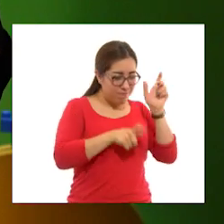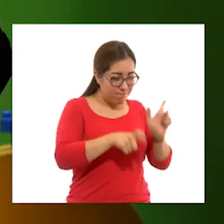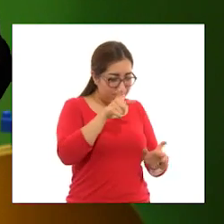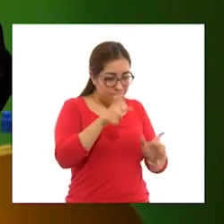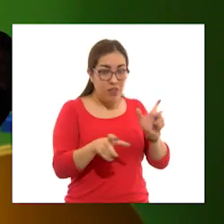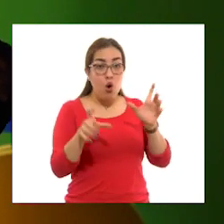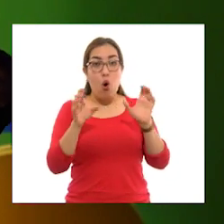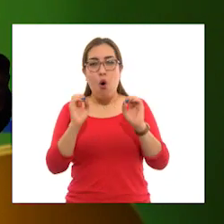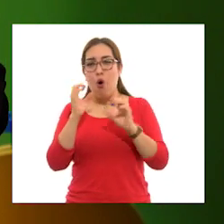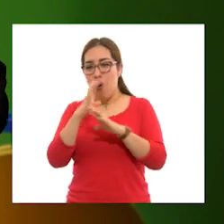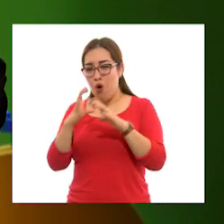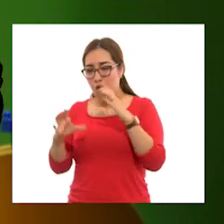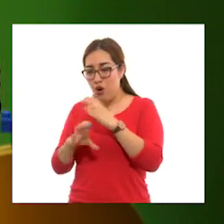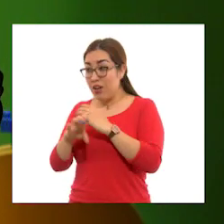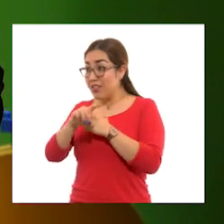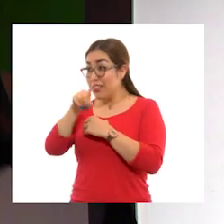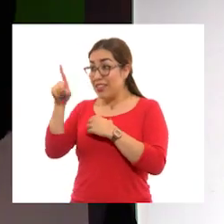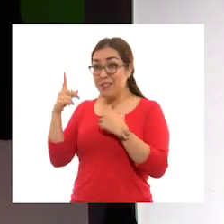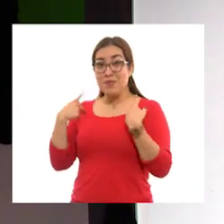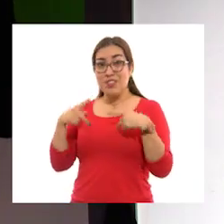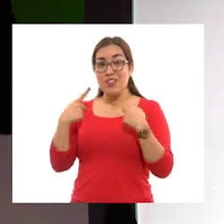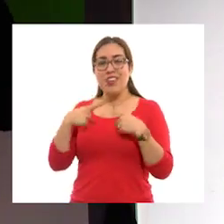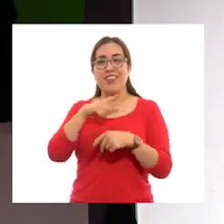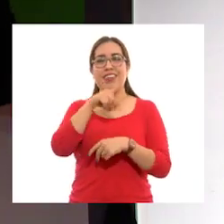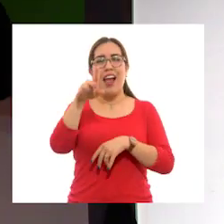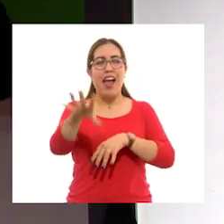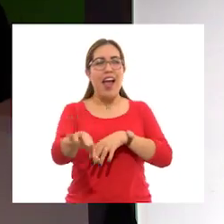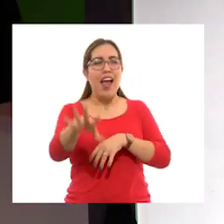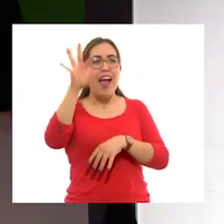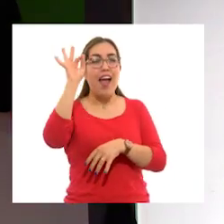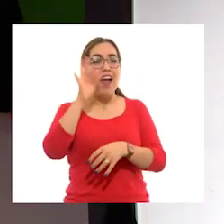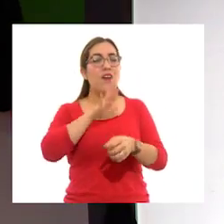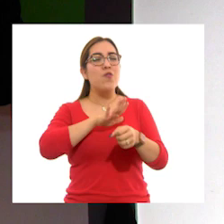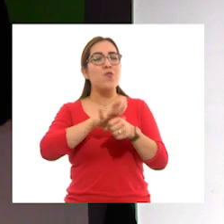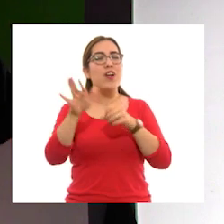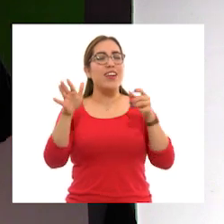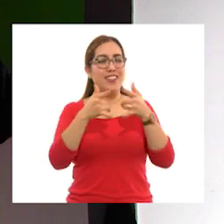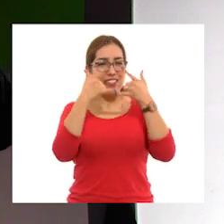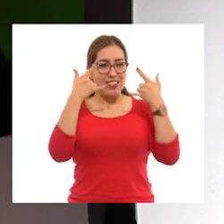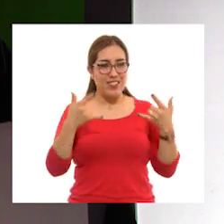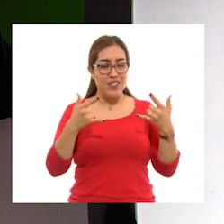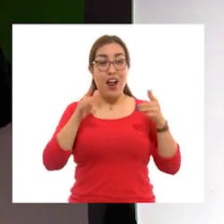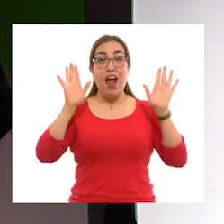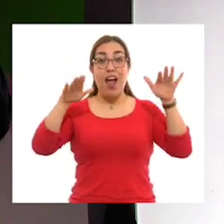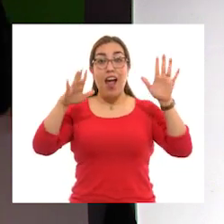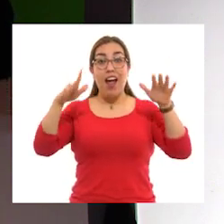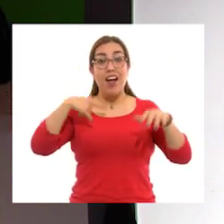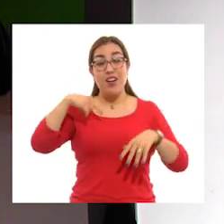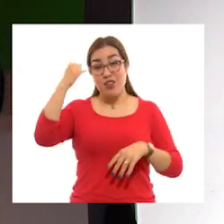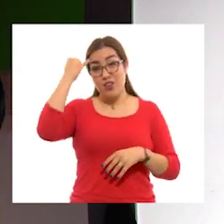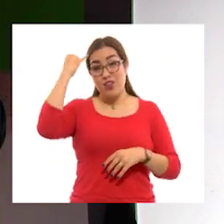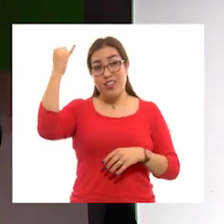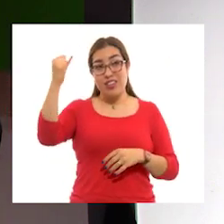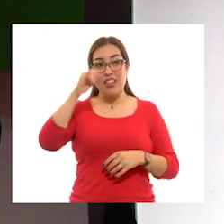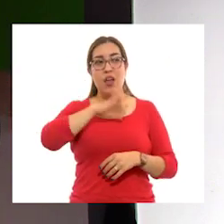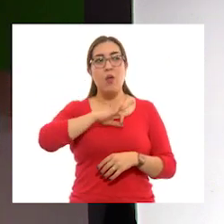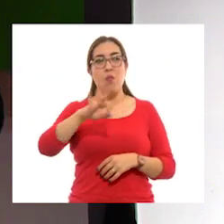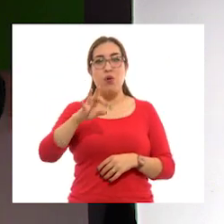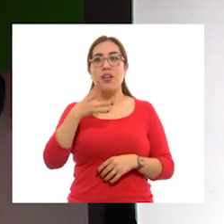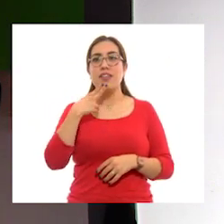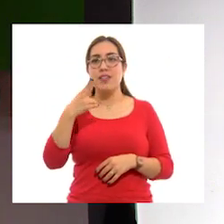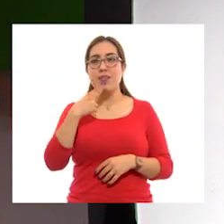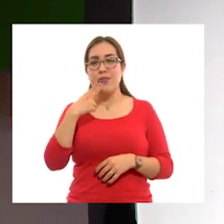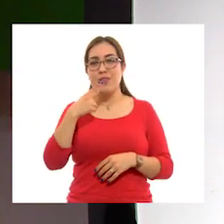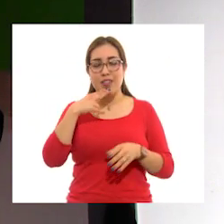adivinarán de qué cuento se trata. Oigan, se me ocurre que podemos utilizar nuestro tarjetero de cuentos.